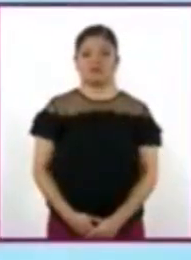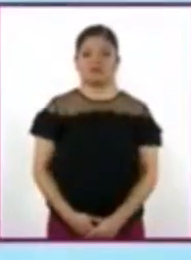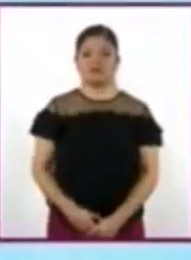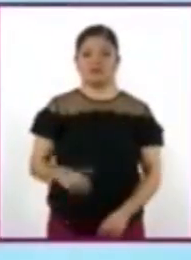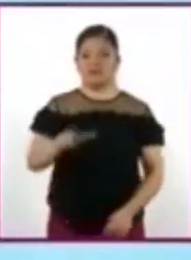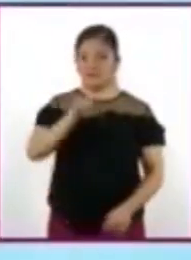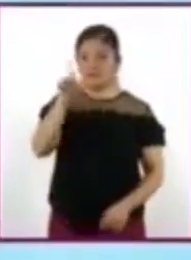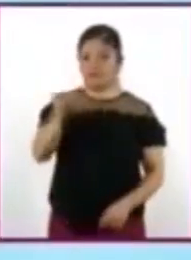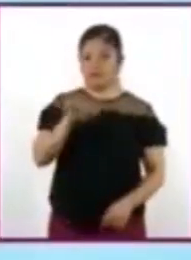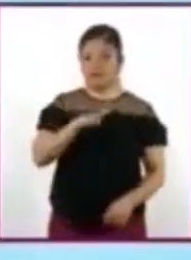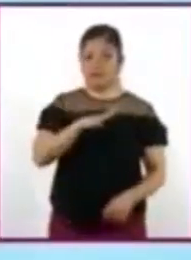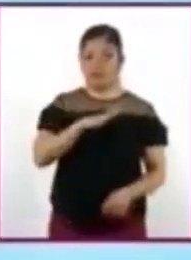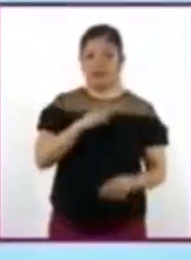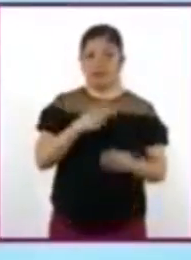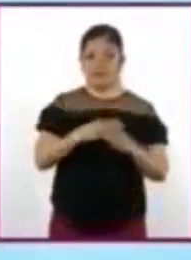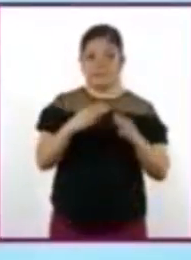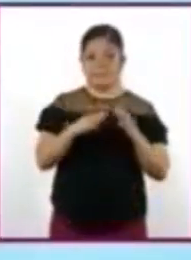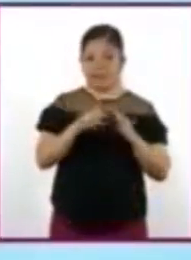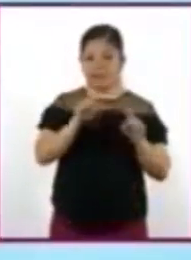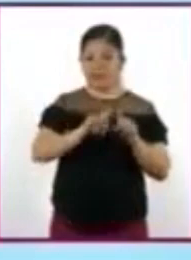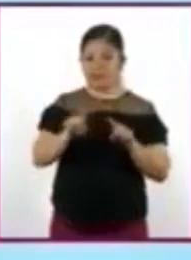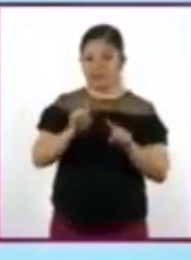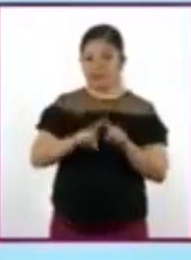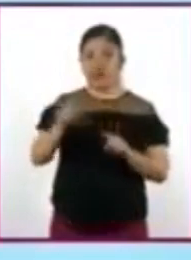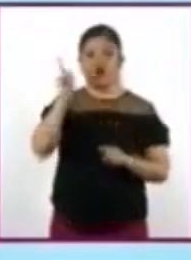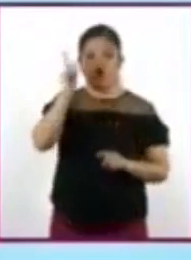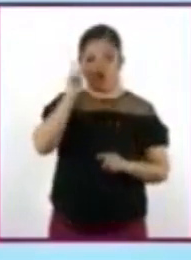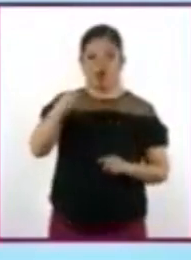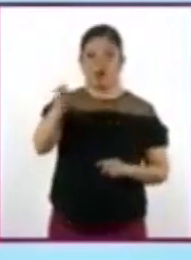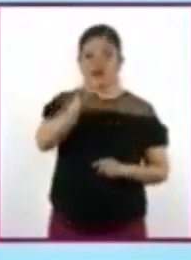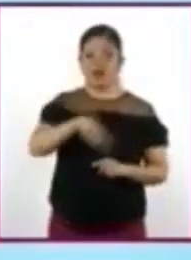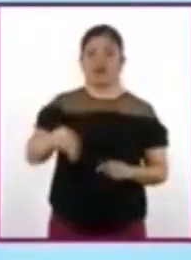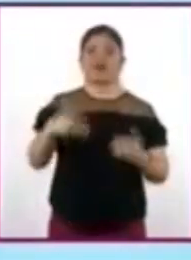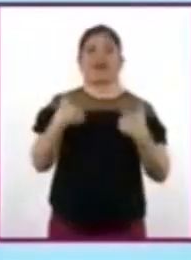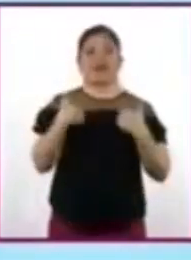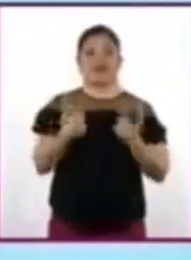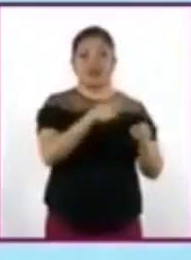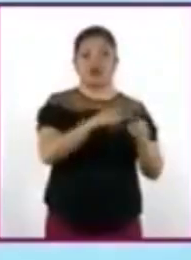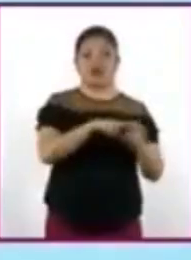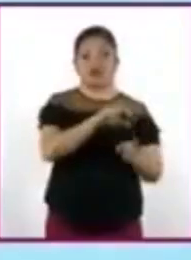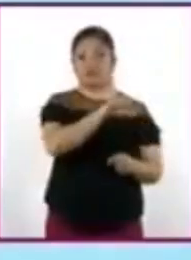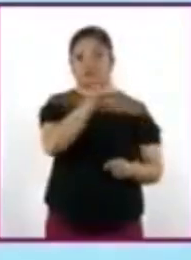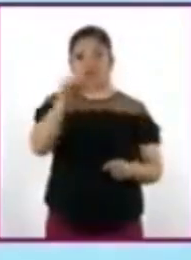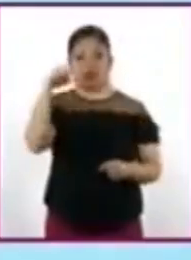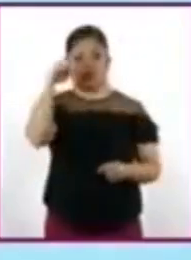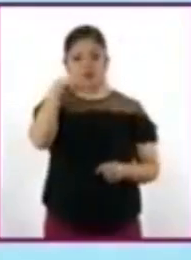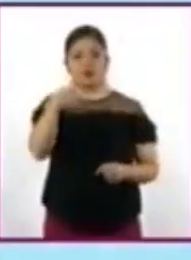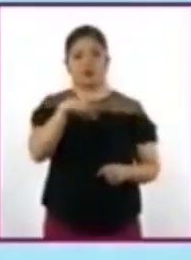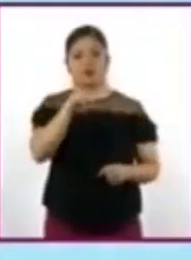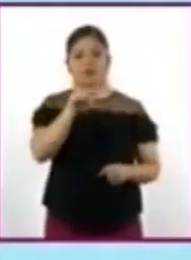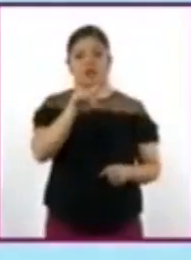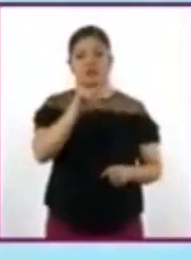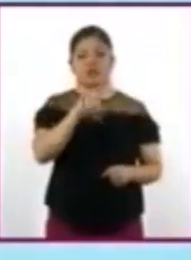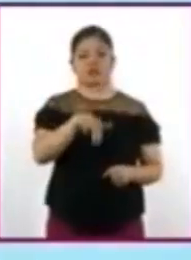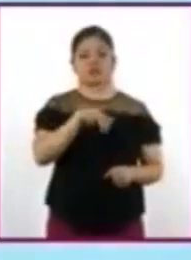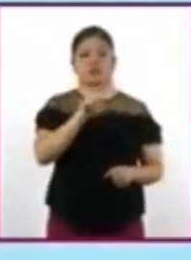Después de ver los materiales que les presentamos, esperamos que tengan una comprensión más lejos de Matías